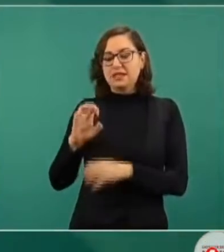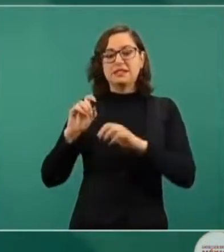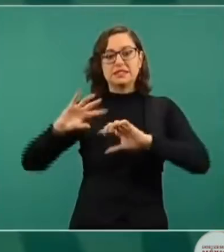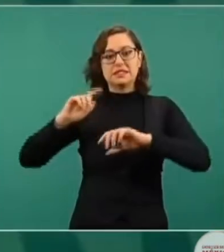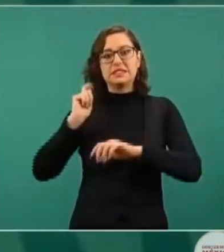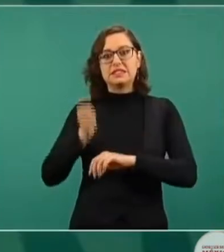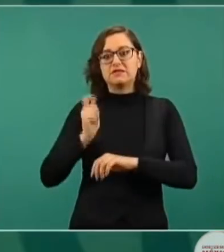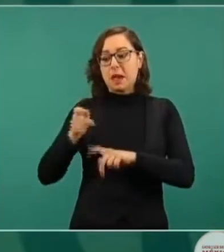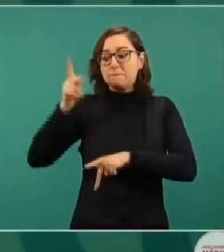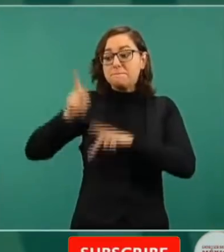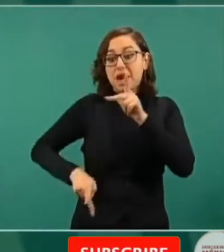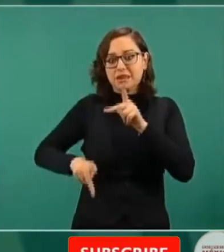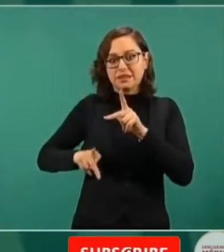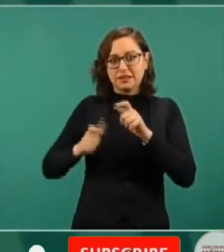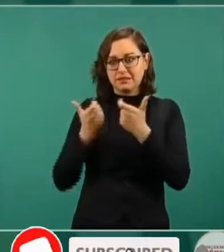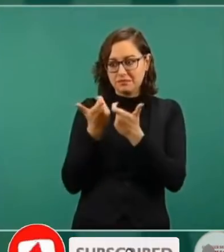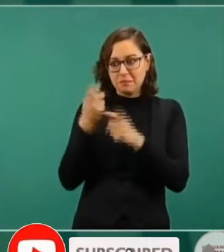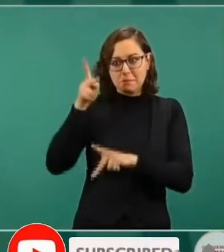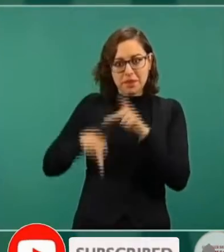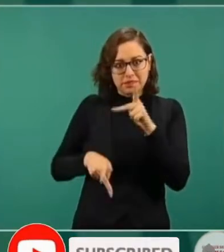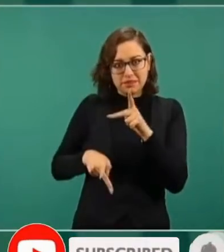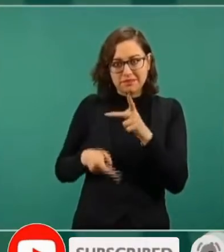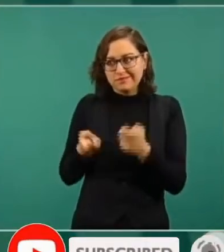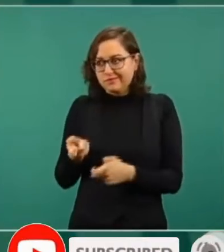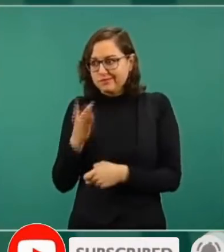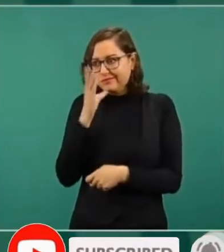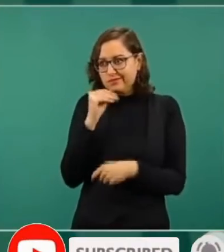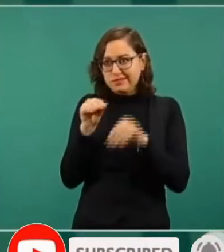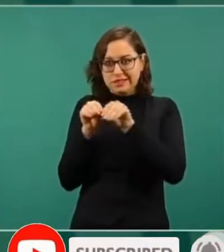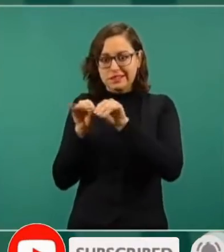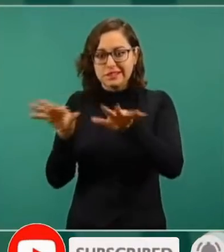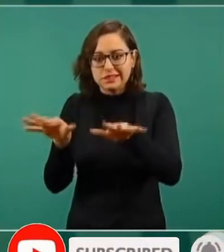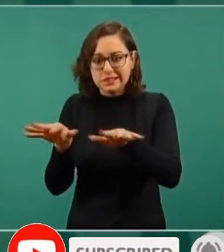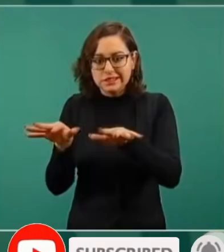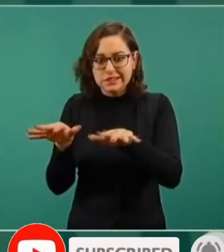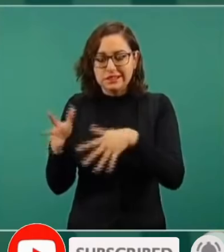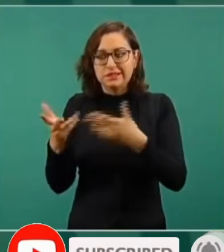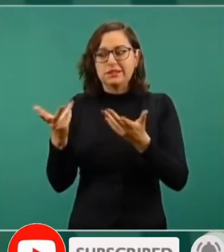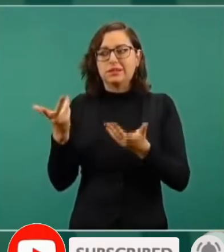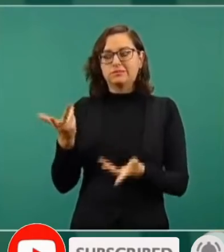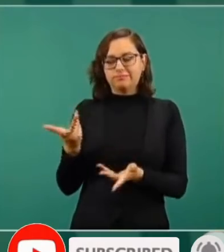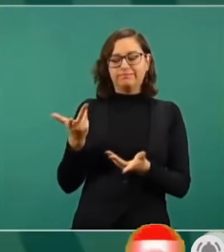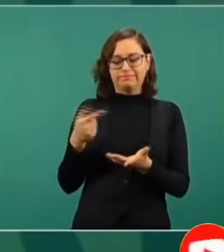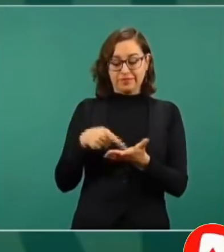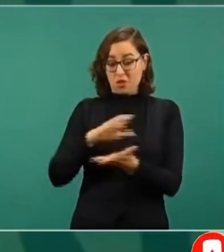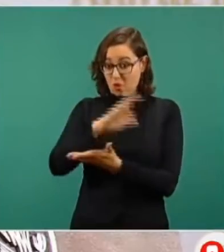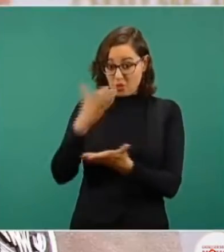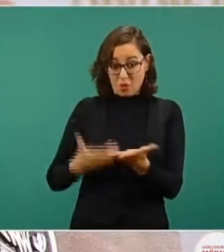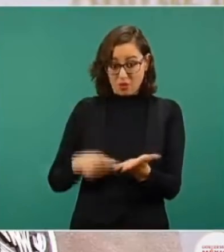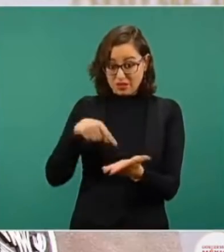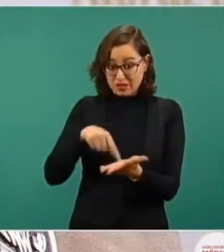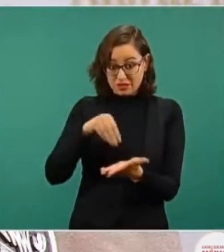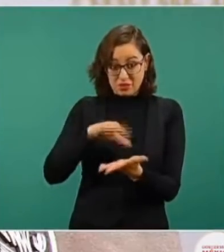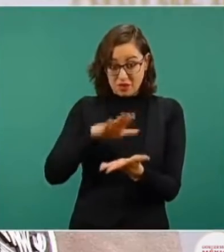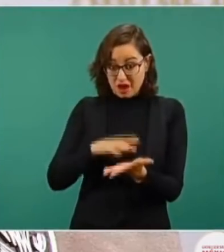necesaria para la generación de electricidad. Con esa visión de solo considerar el costo variable, o sea, el